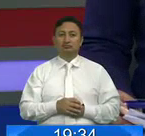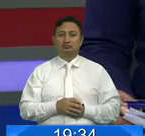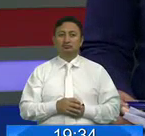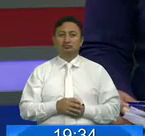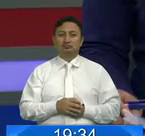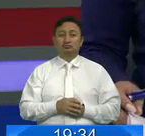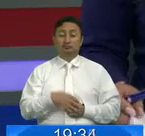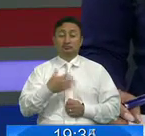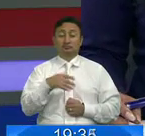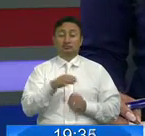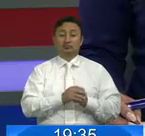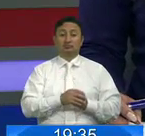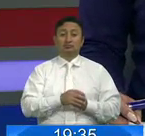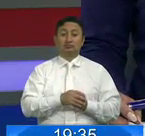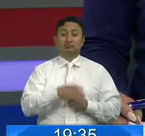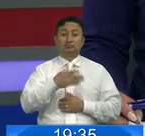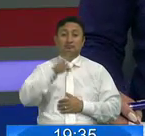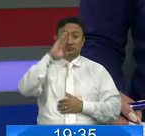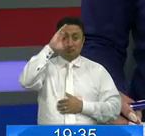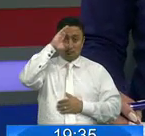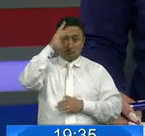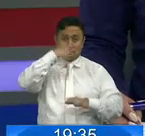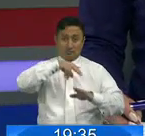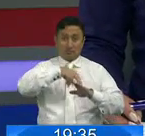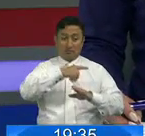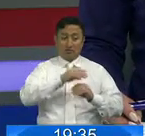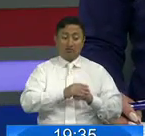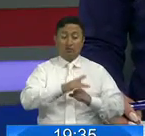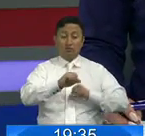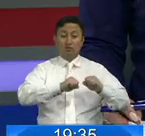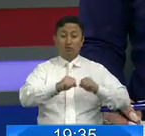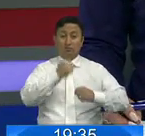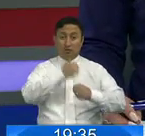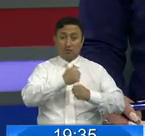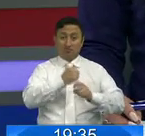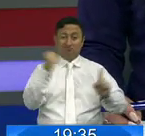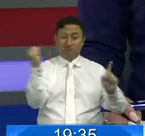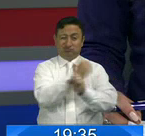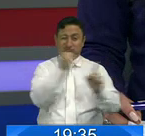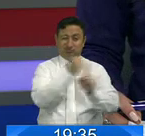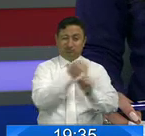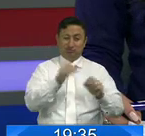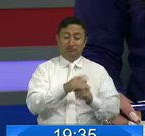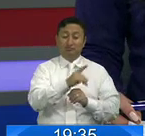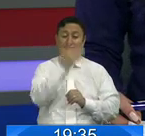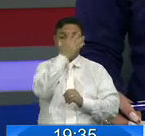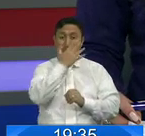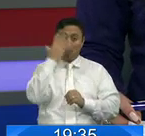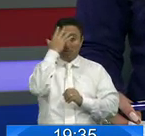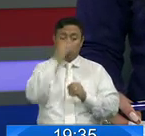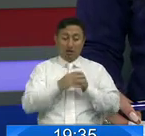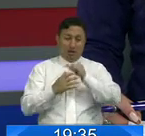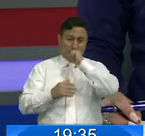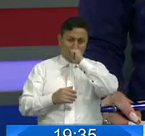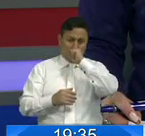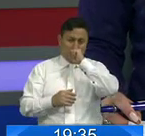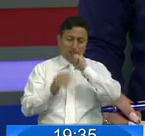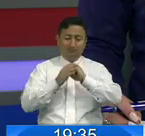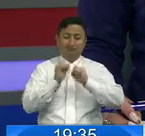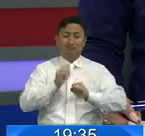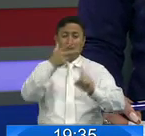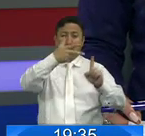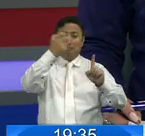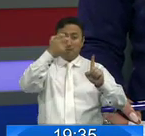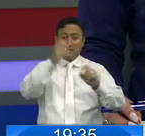física de la que fue víctima un miembro de la Policía Nacional durante el ejercicio de su labor en la provincia de Esmeraldas y que quedó grabado en un video